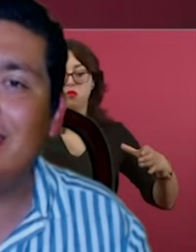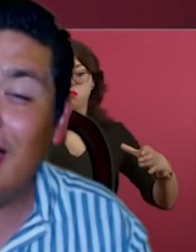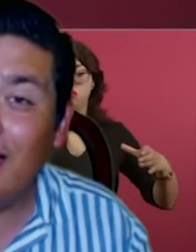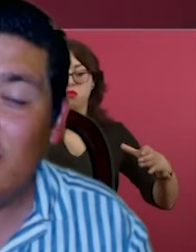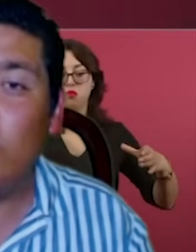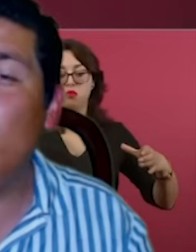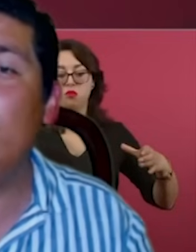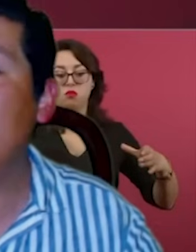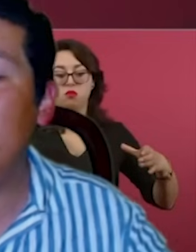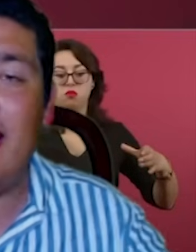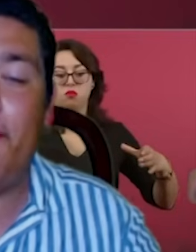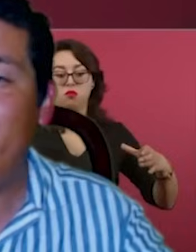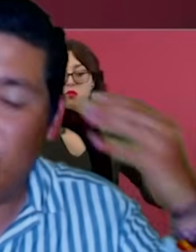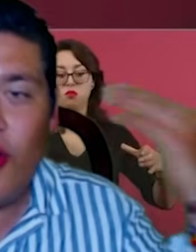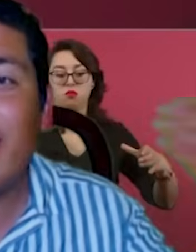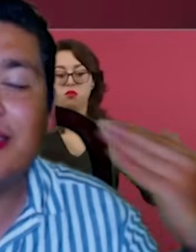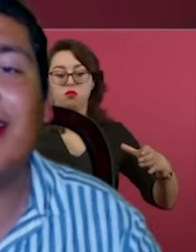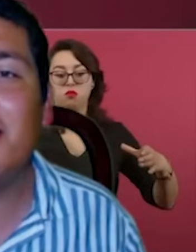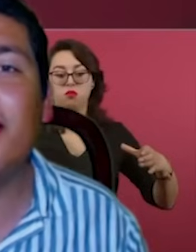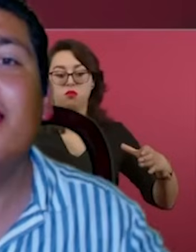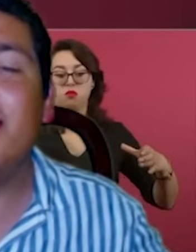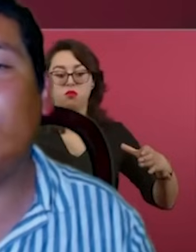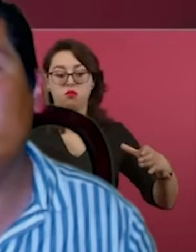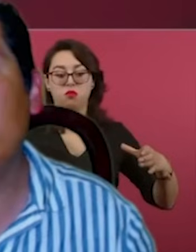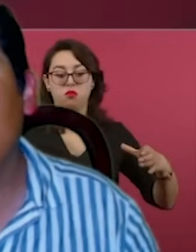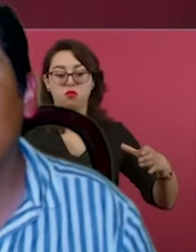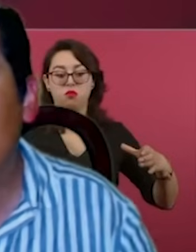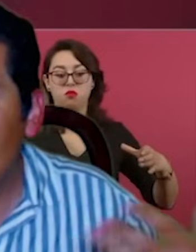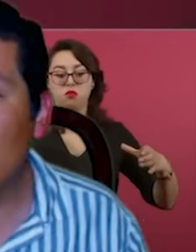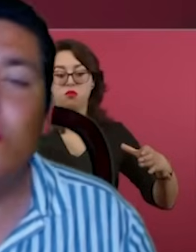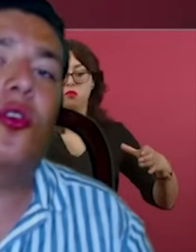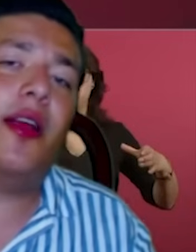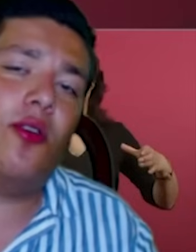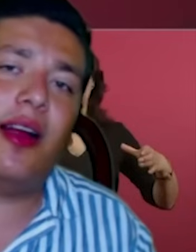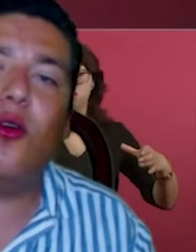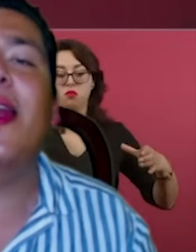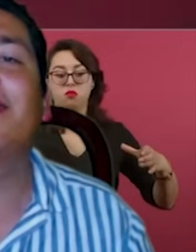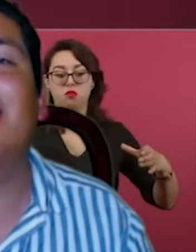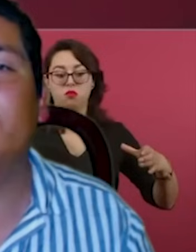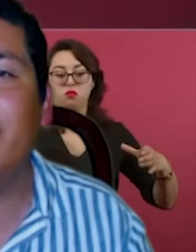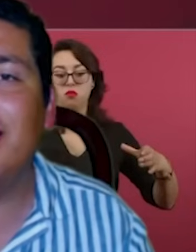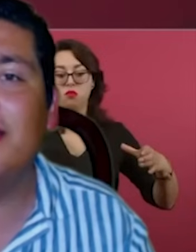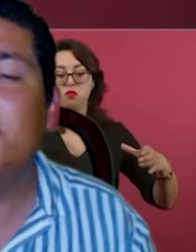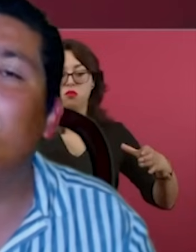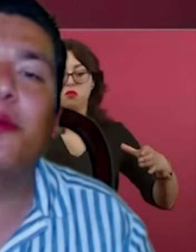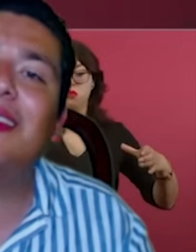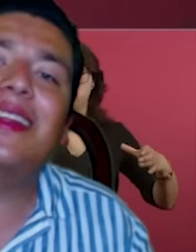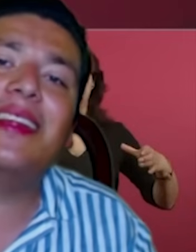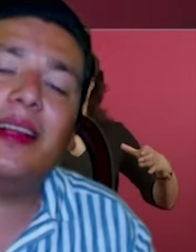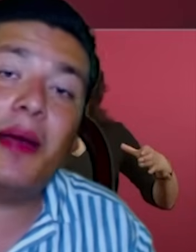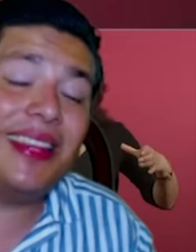va a estar con la presión hasta arriba, y como Chucho con la cola entre las patas,